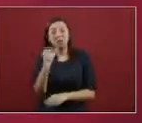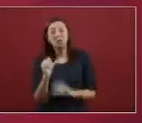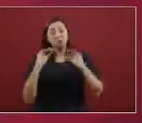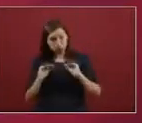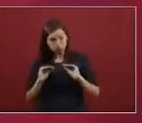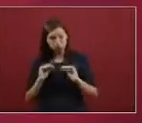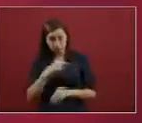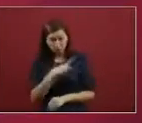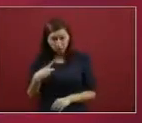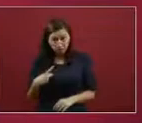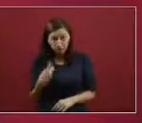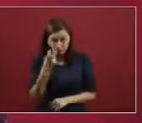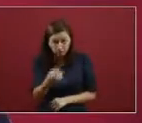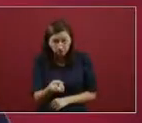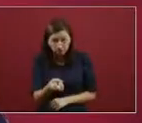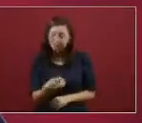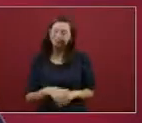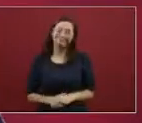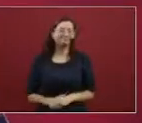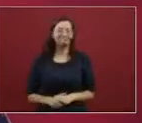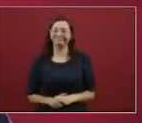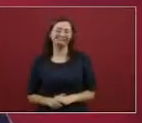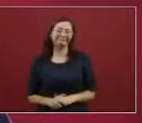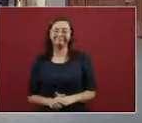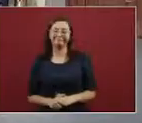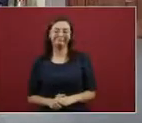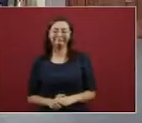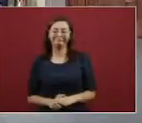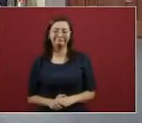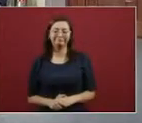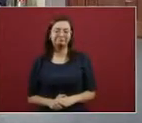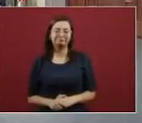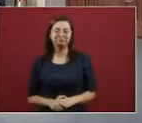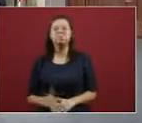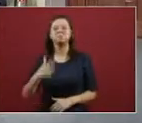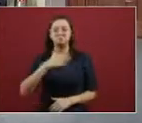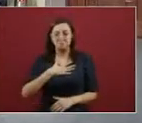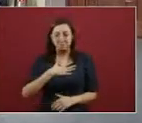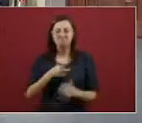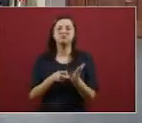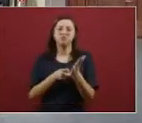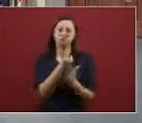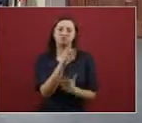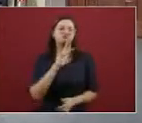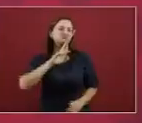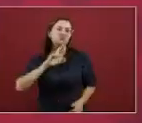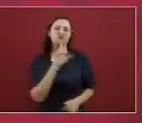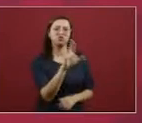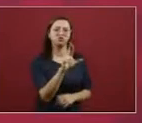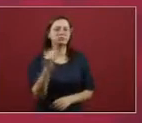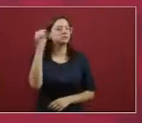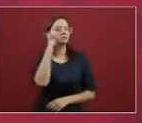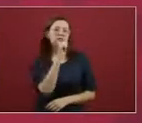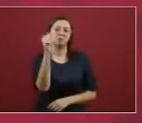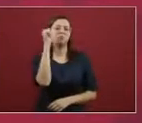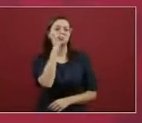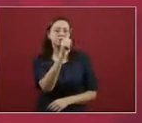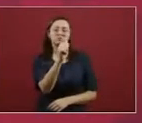callado eso sí no voy a ejercer mi derecho de réplica siempre